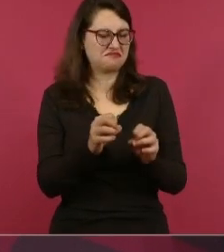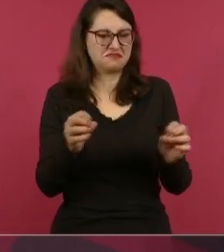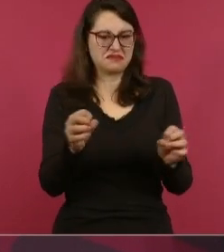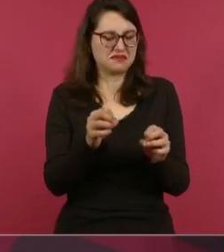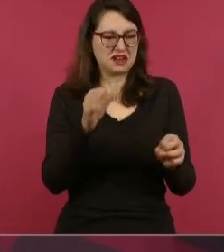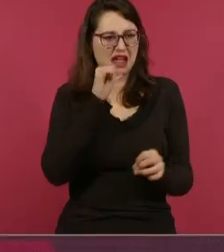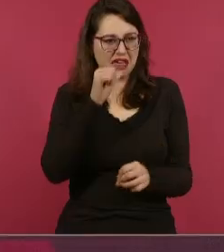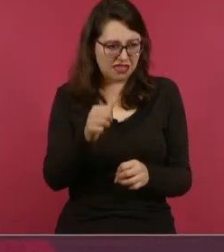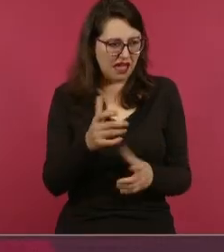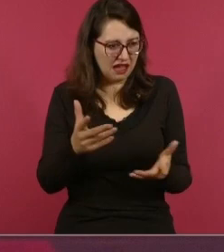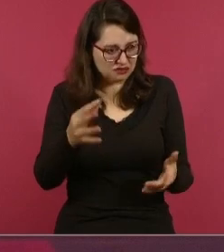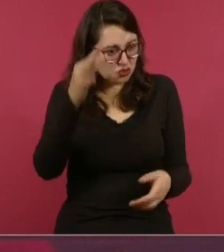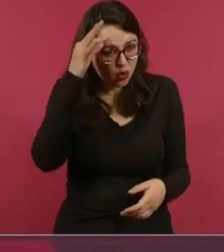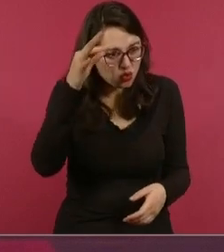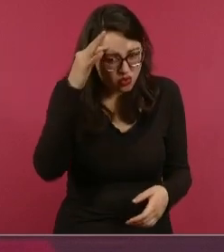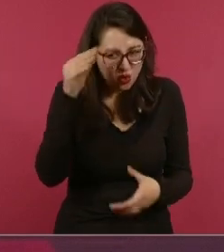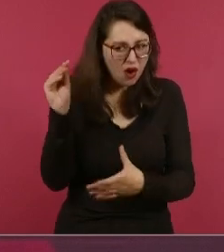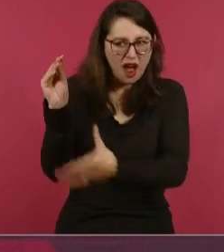Por último,